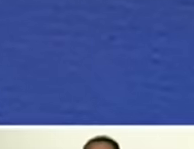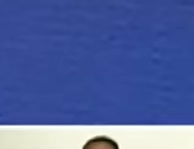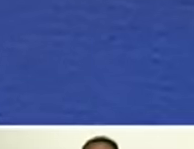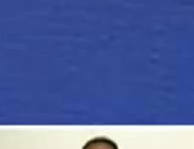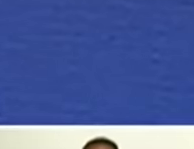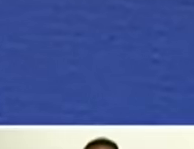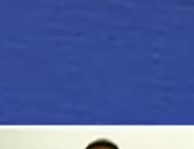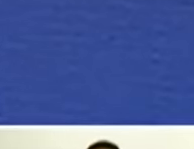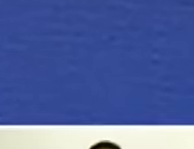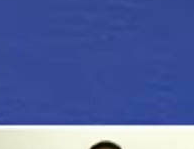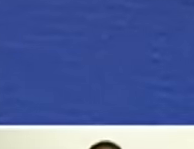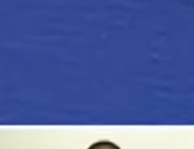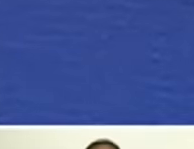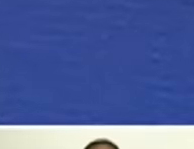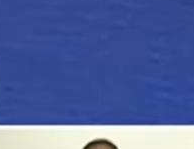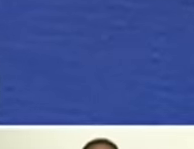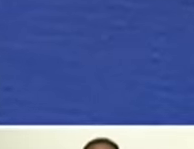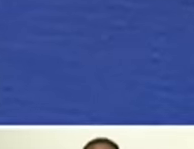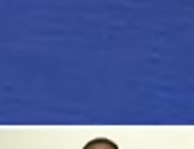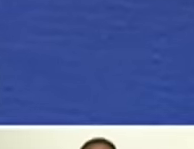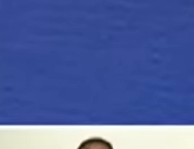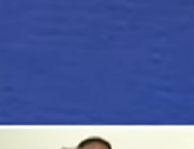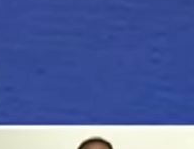En Guyana manda el Comando Sur.